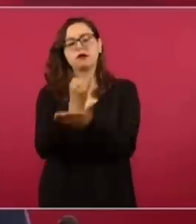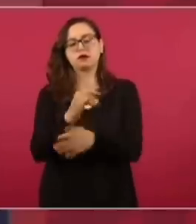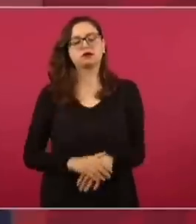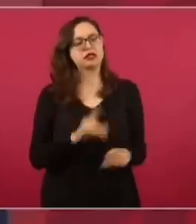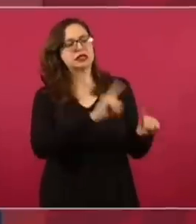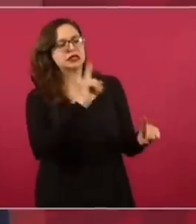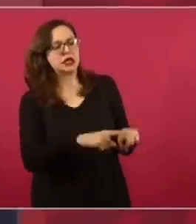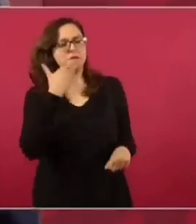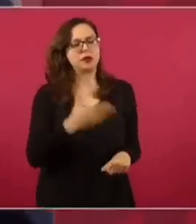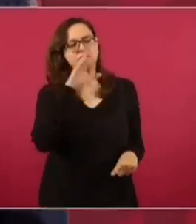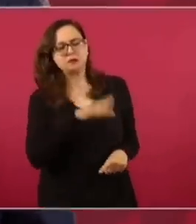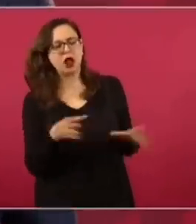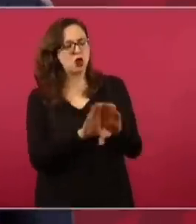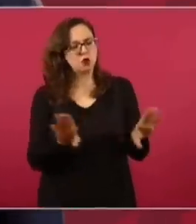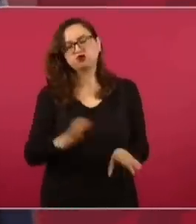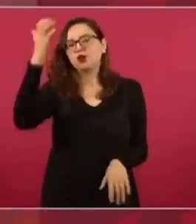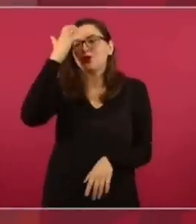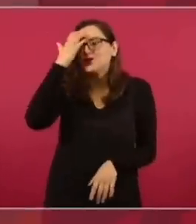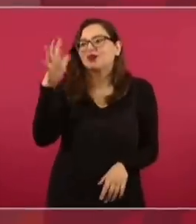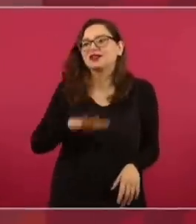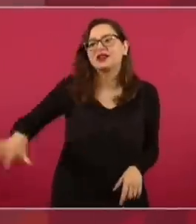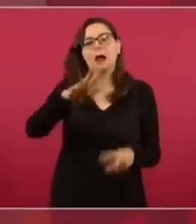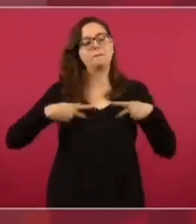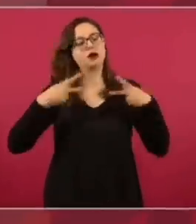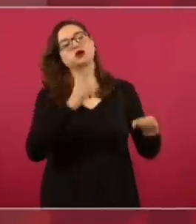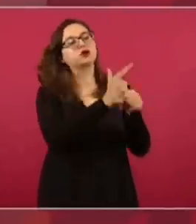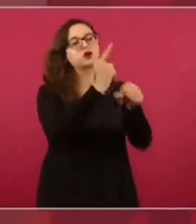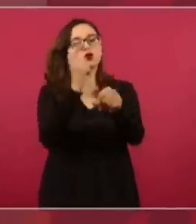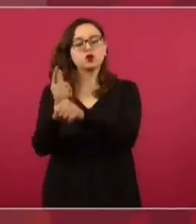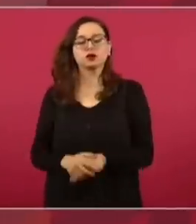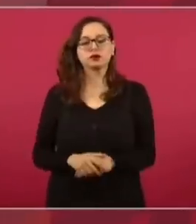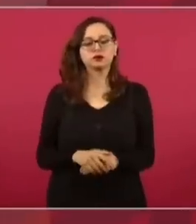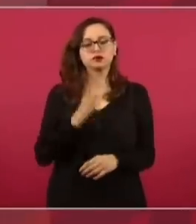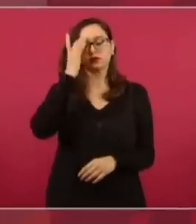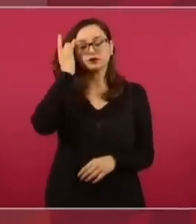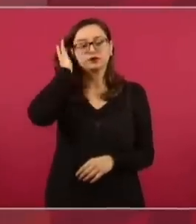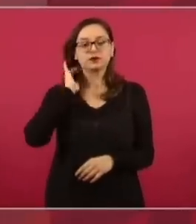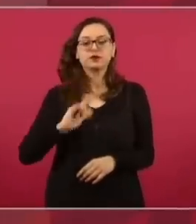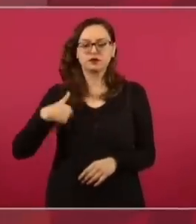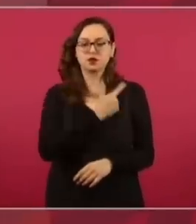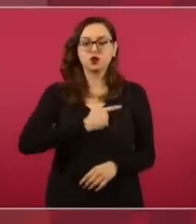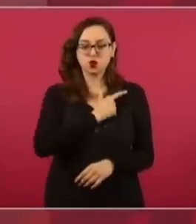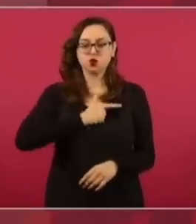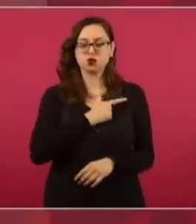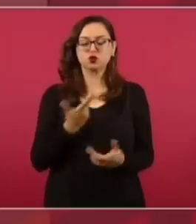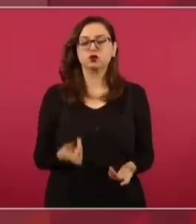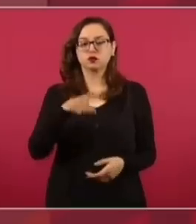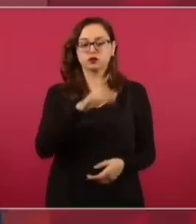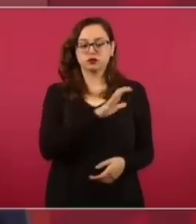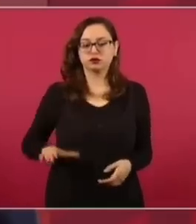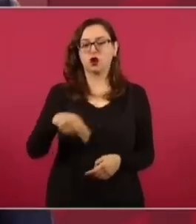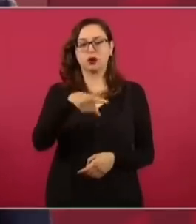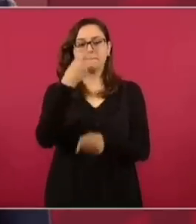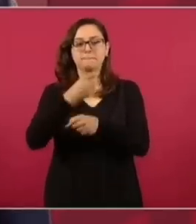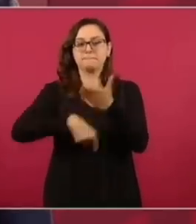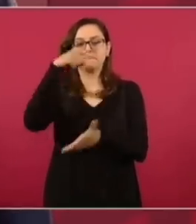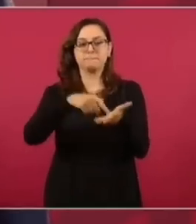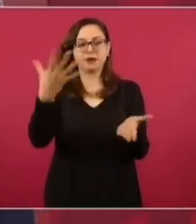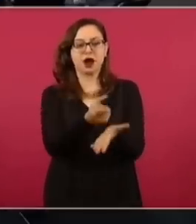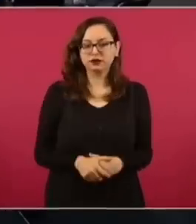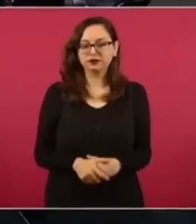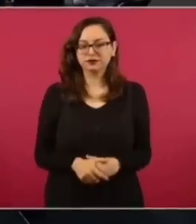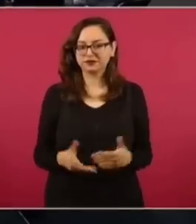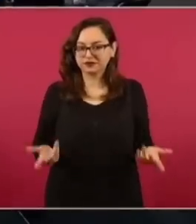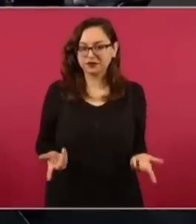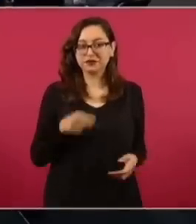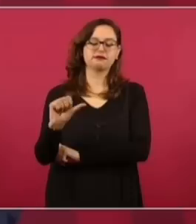me dio gusto saber que había obtenido en el distrito en que participó como candidato, en primer lugar, el Fisgón. Ni modo que el